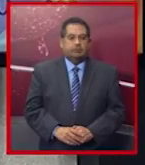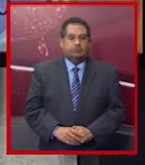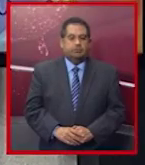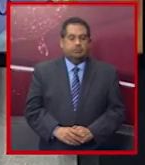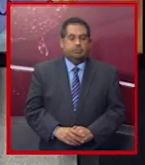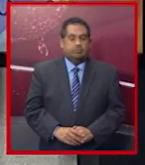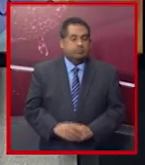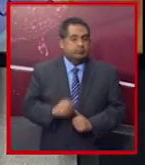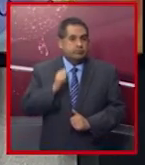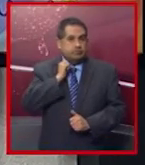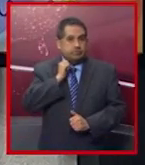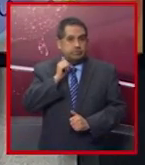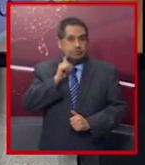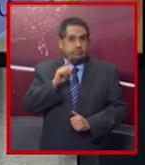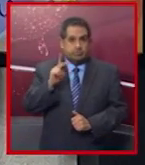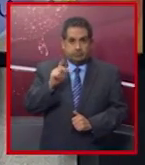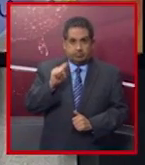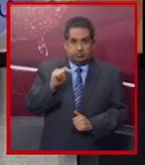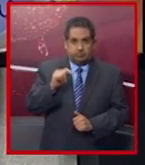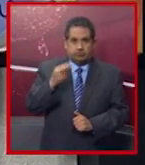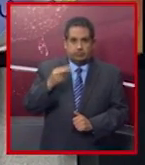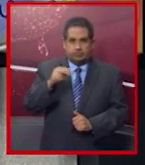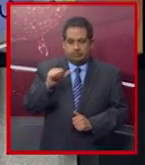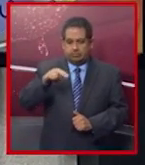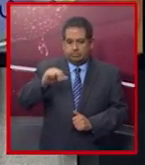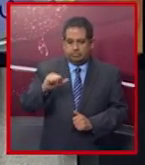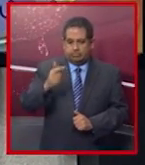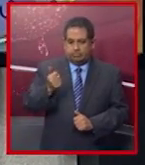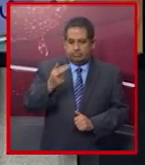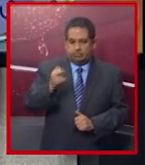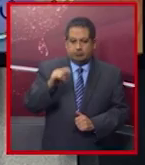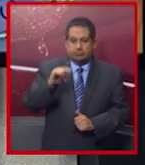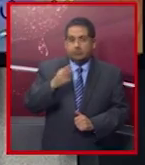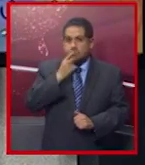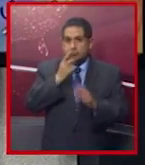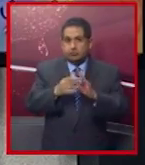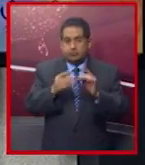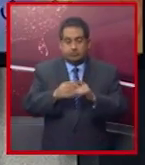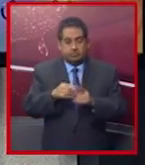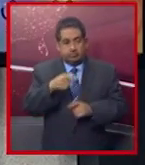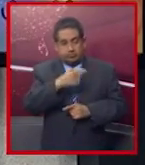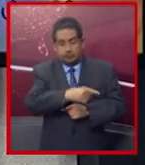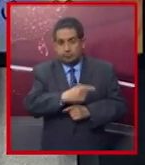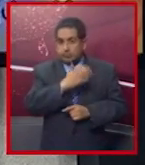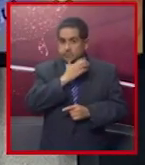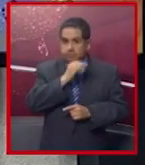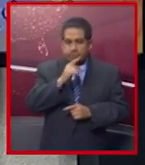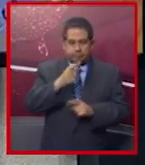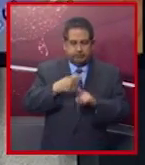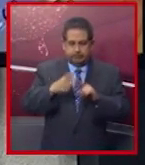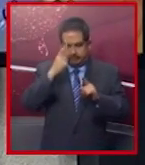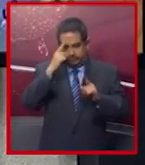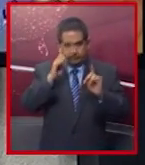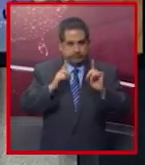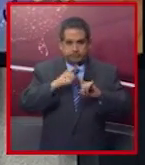La senadora del PT, Ana Gabriela Guevara, refirió que la figura del líder cubano genera reacciones y confrontaciones de toda índole.